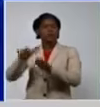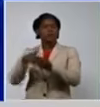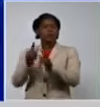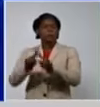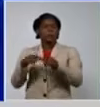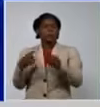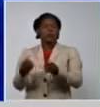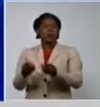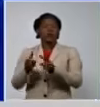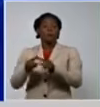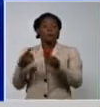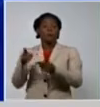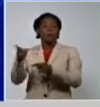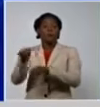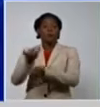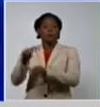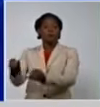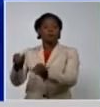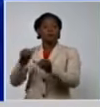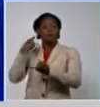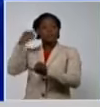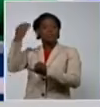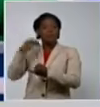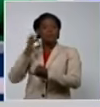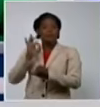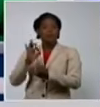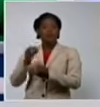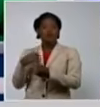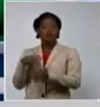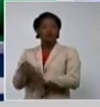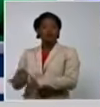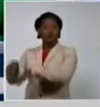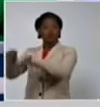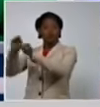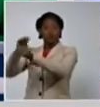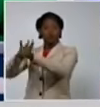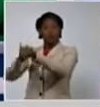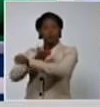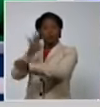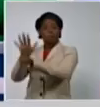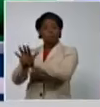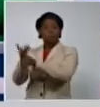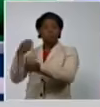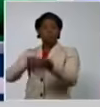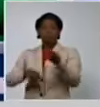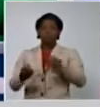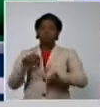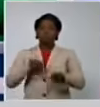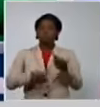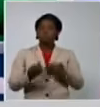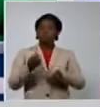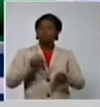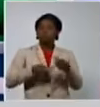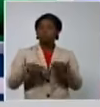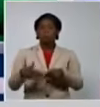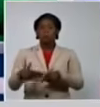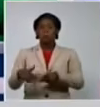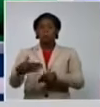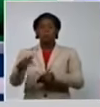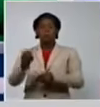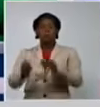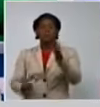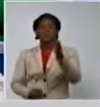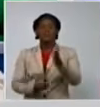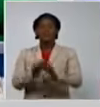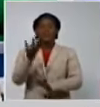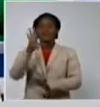Porque da tiempo a que la enfermedad, si la tienes, te evolucione y se pueda hacer, porque a lo mejor te lo hago de inmediato y